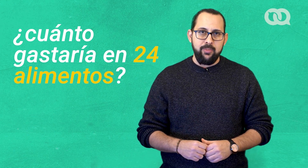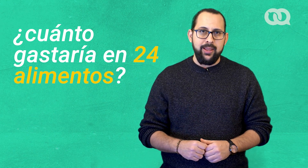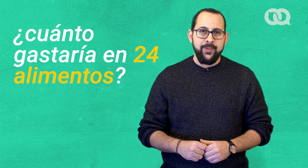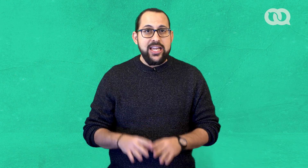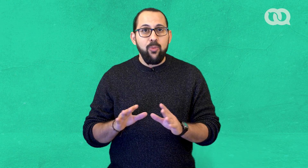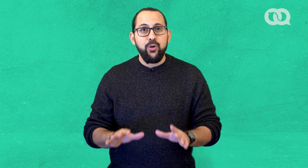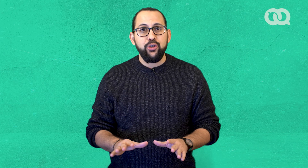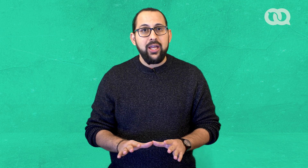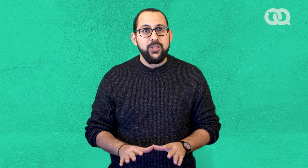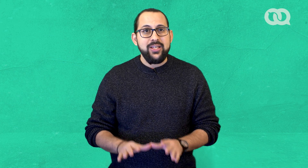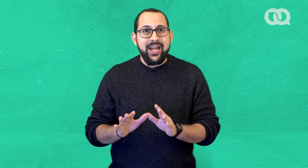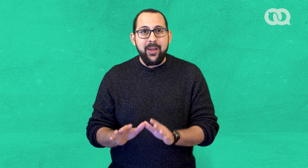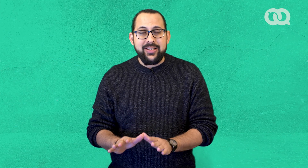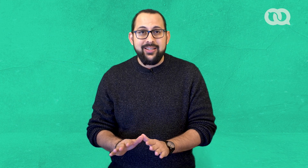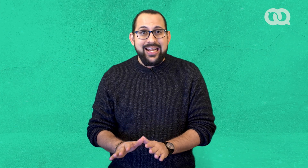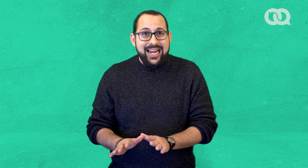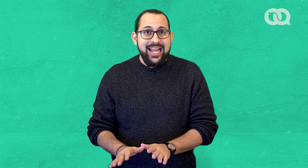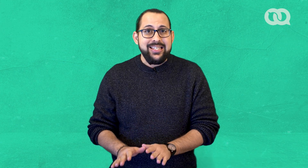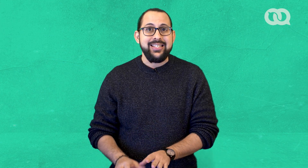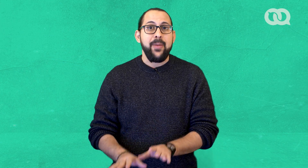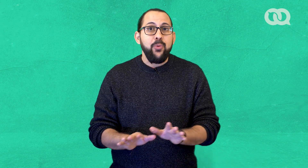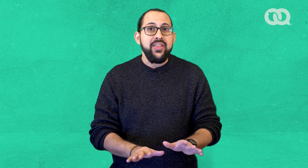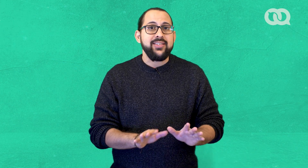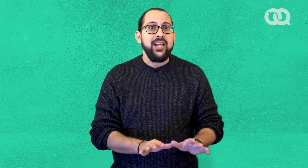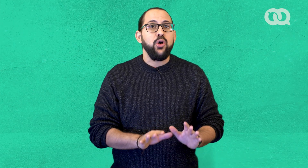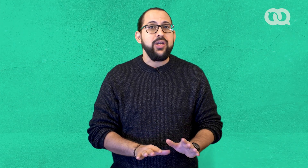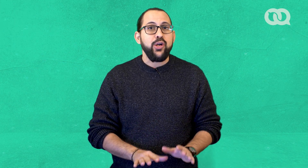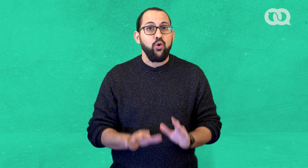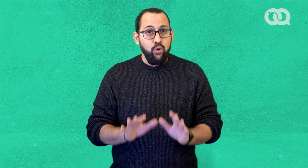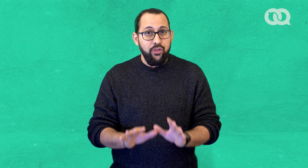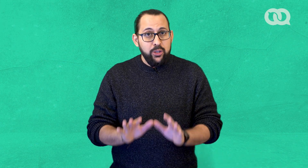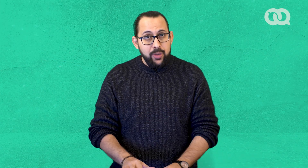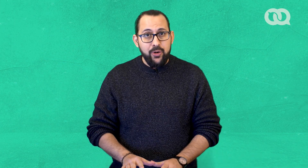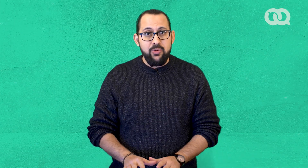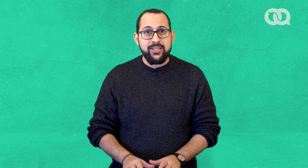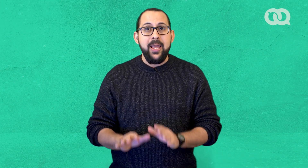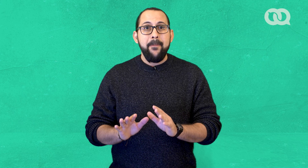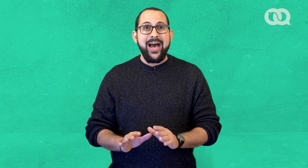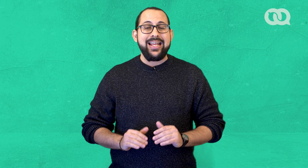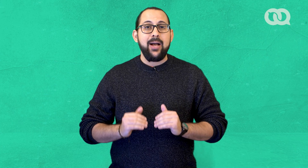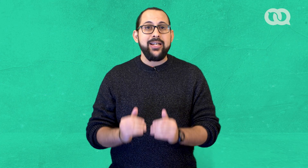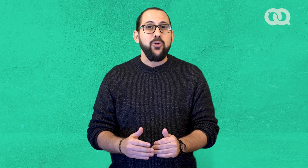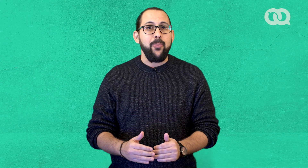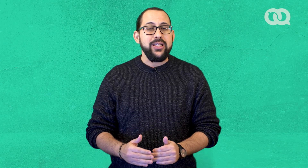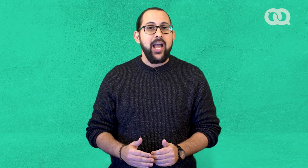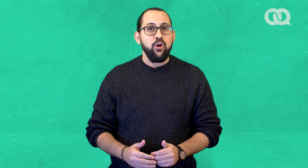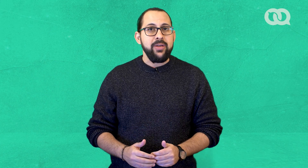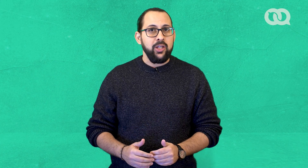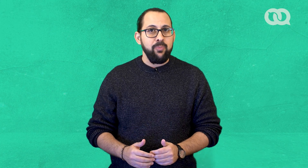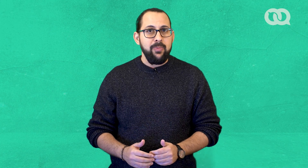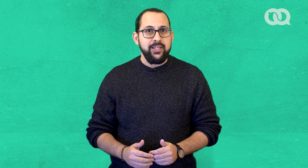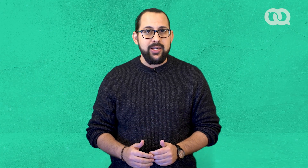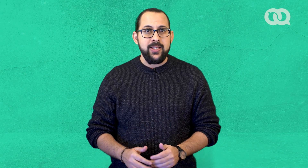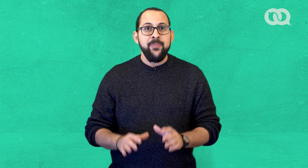cuota normada. Y como nuestro objetivo es representar el análisis que puede hacer el gobierno con los datos disponibles para encaminar una política